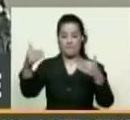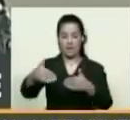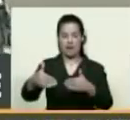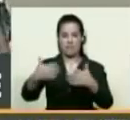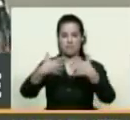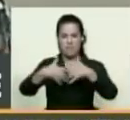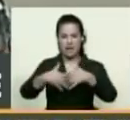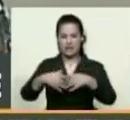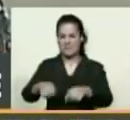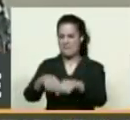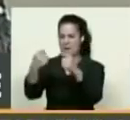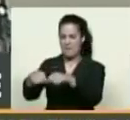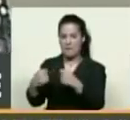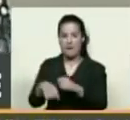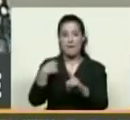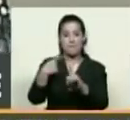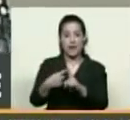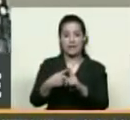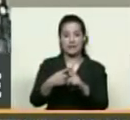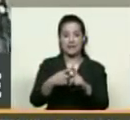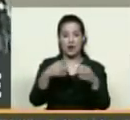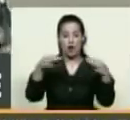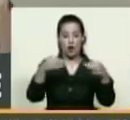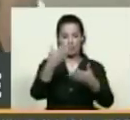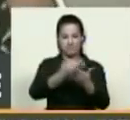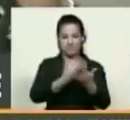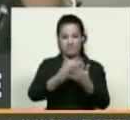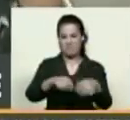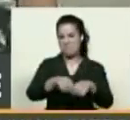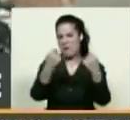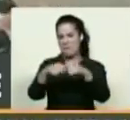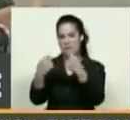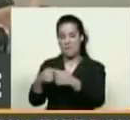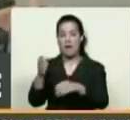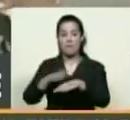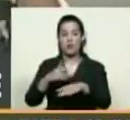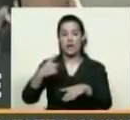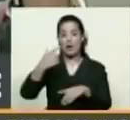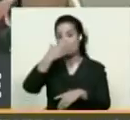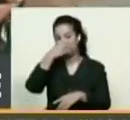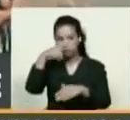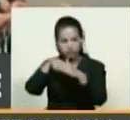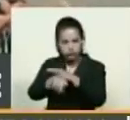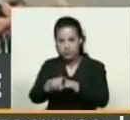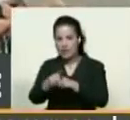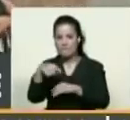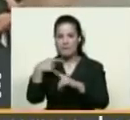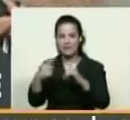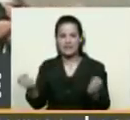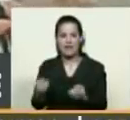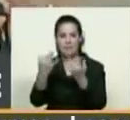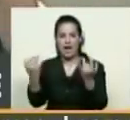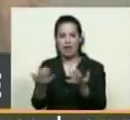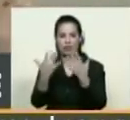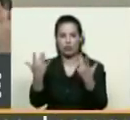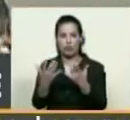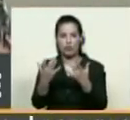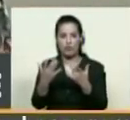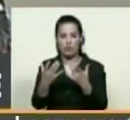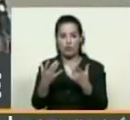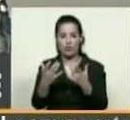electoral y la destrucción de las máquinas de votación a través de actos vandálicos y a través de las quemas individuales